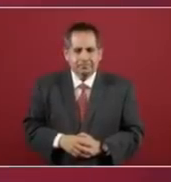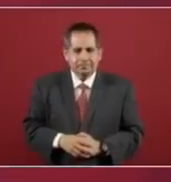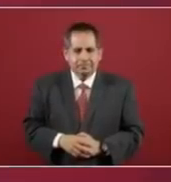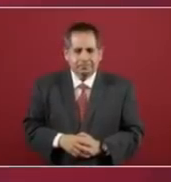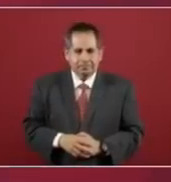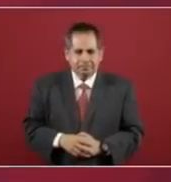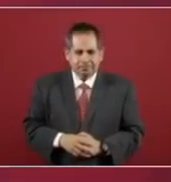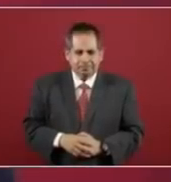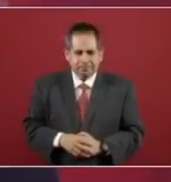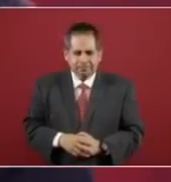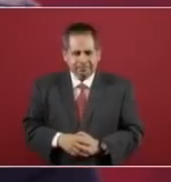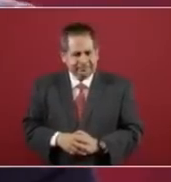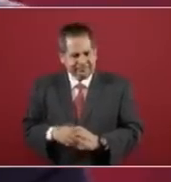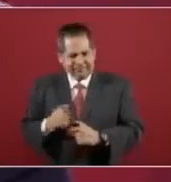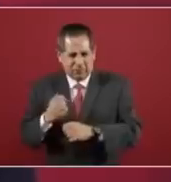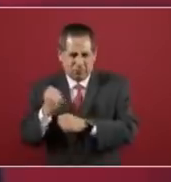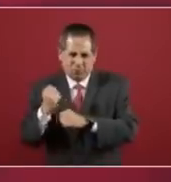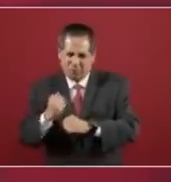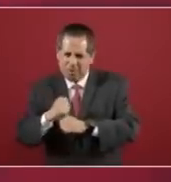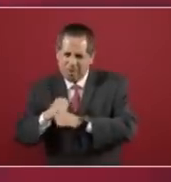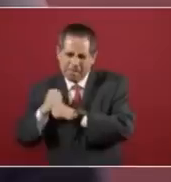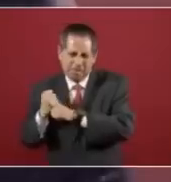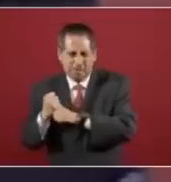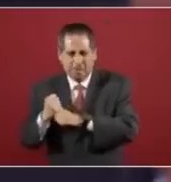y este marca nabai o fuerte